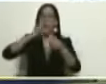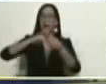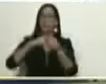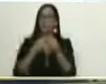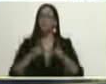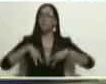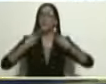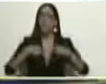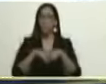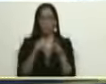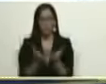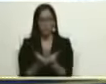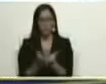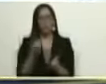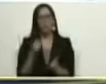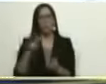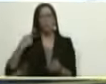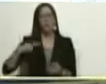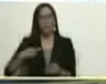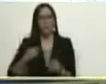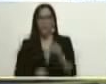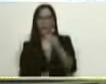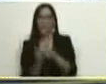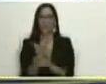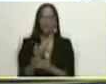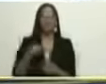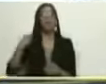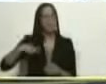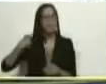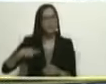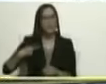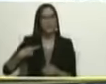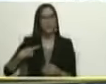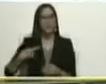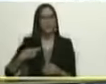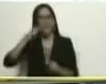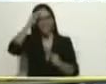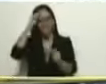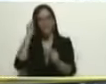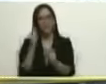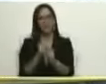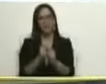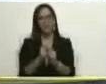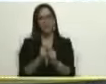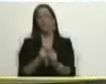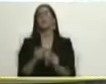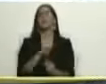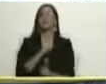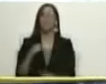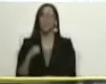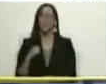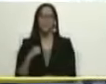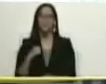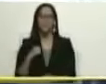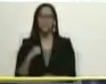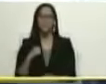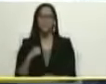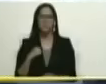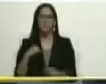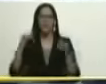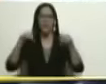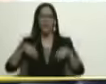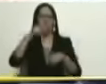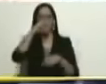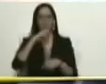mundo como región emergente, como región esperanza que somos. Este